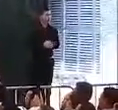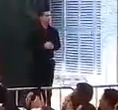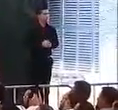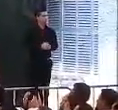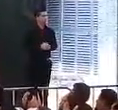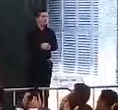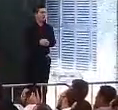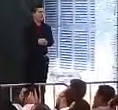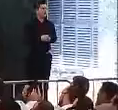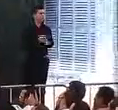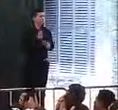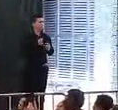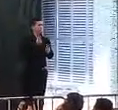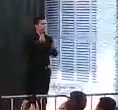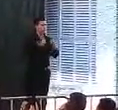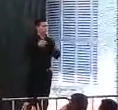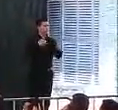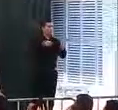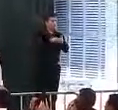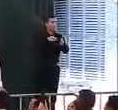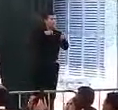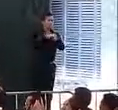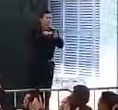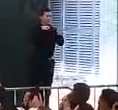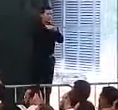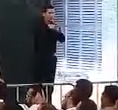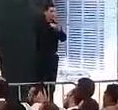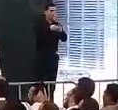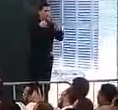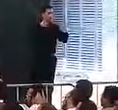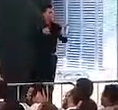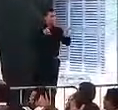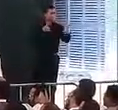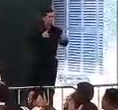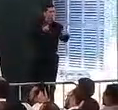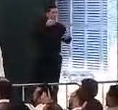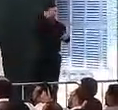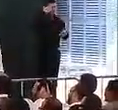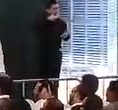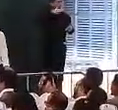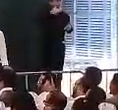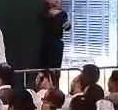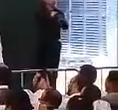hay resistencia. Y rechina y seguirá rechinando.